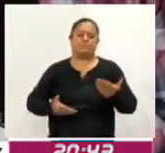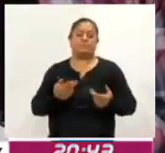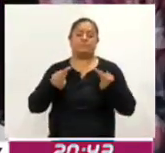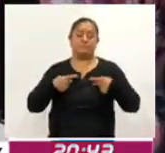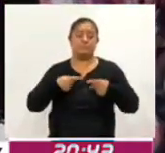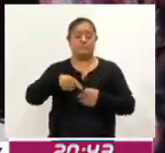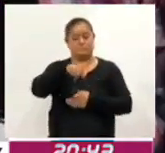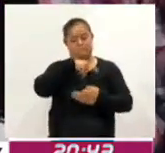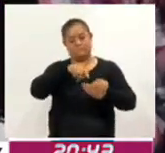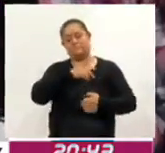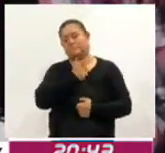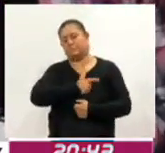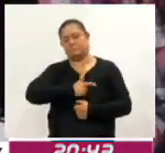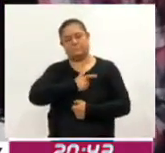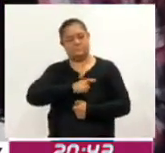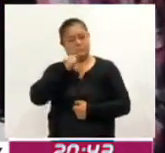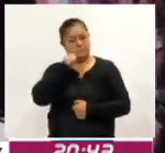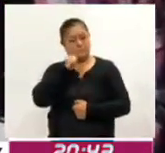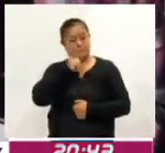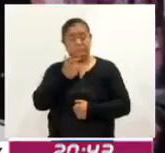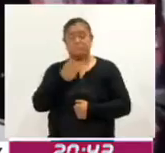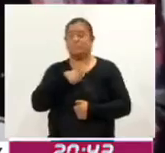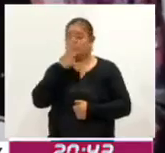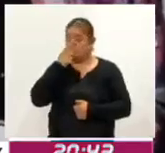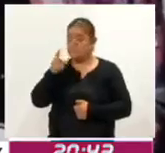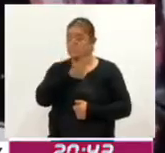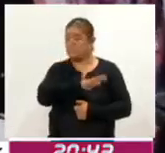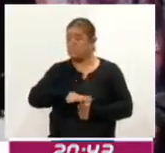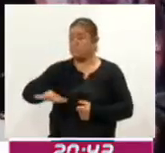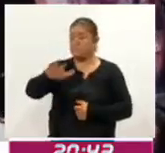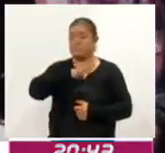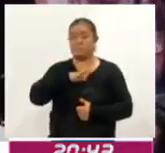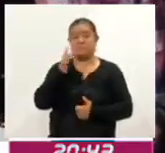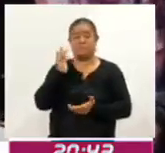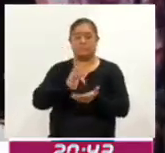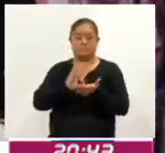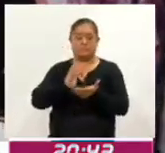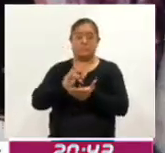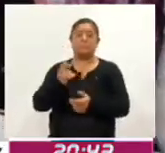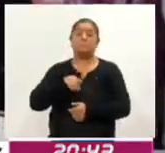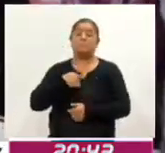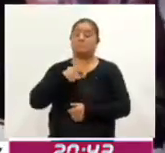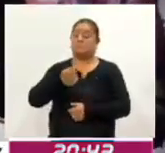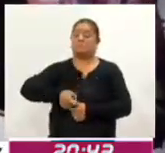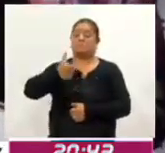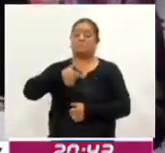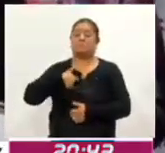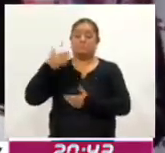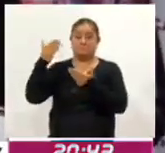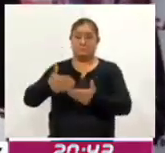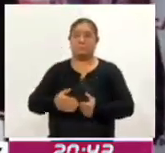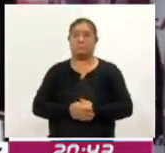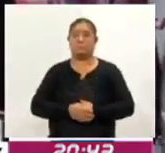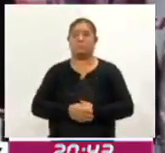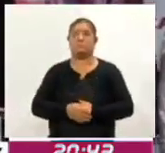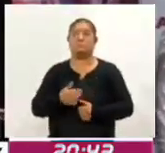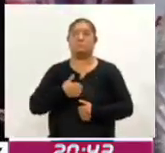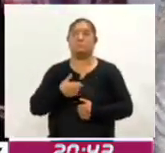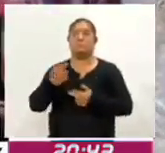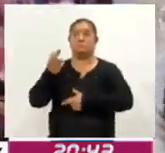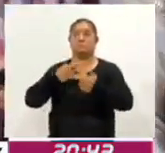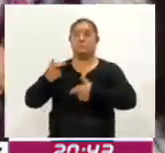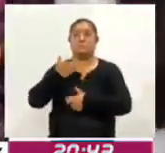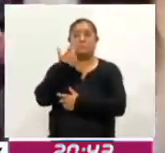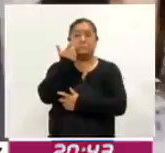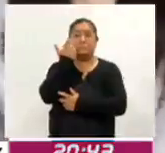mucho, mucho que agradecerle al público. Es la primera vez que andamos por estos rumbos y la verdad que queremos regresar pronto. ¿O